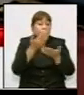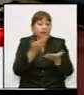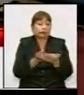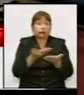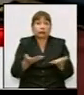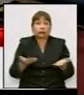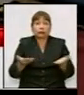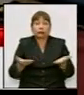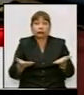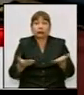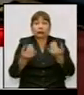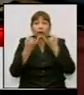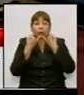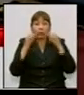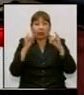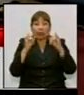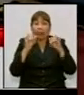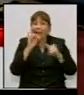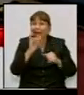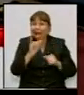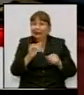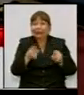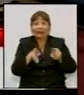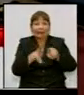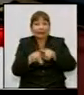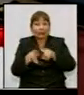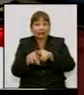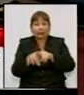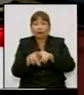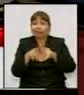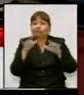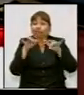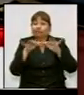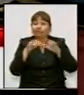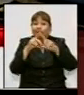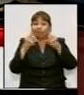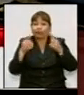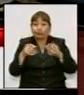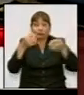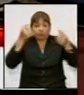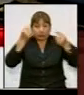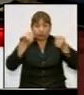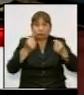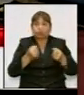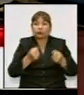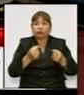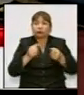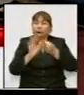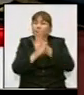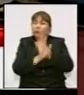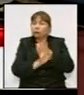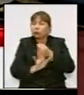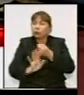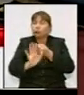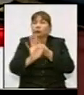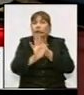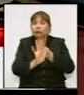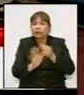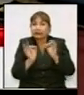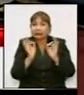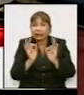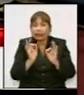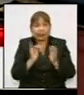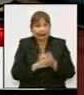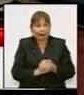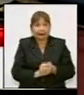el ambiente de información y el ambiente de cognitivo, que es el que toma las decisiones, protegido por una barrera defensiva, en la cual